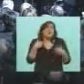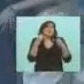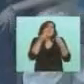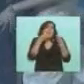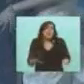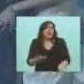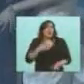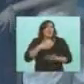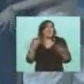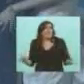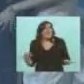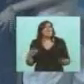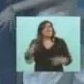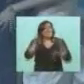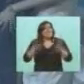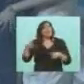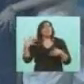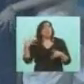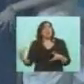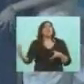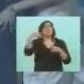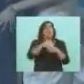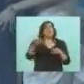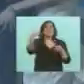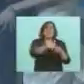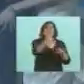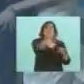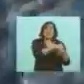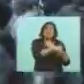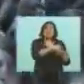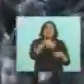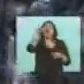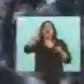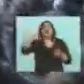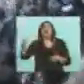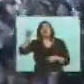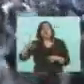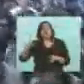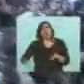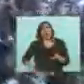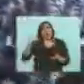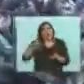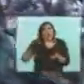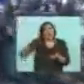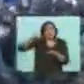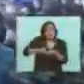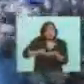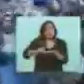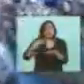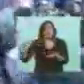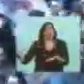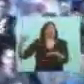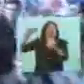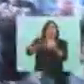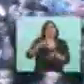más feliz, más contenta y que puedan participar también aquellos que tienen capital en inversiones importantes en